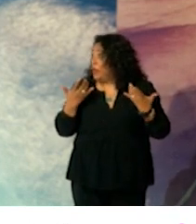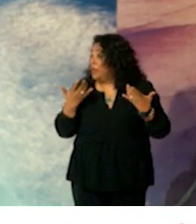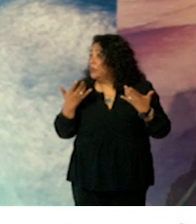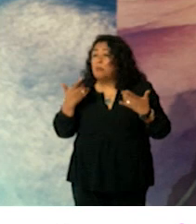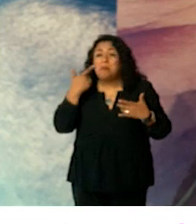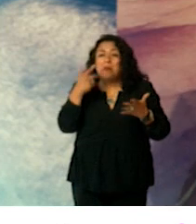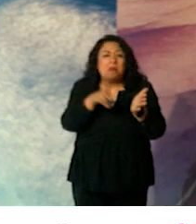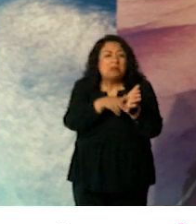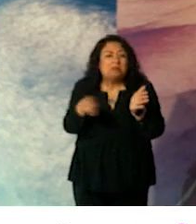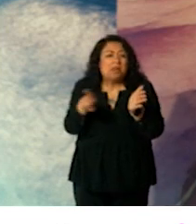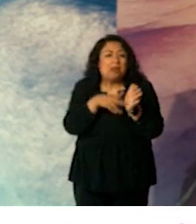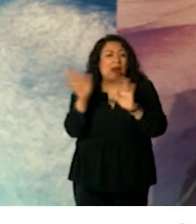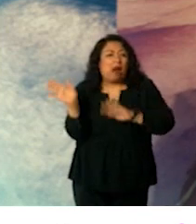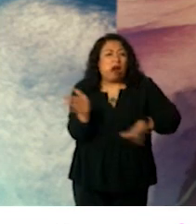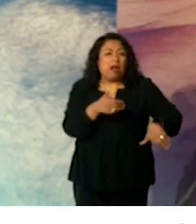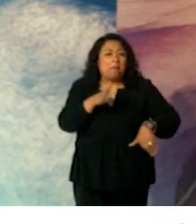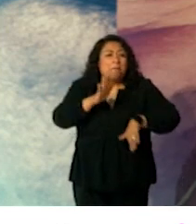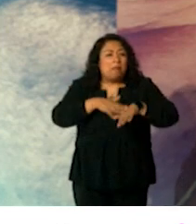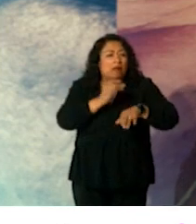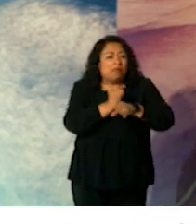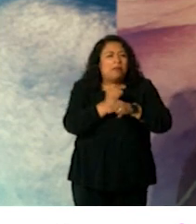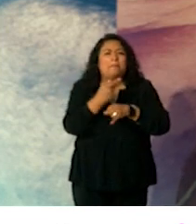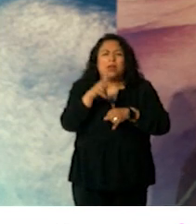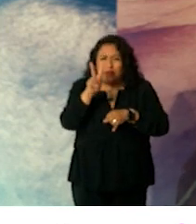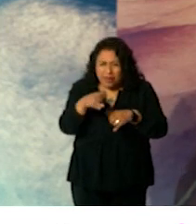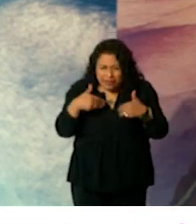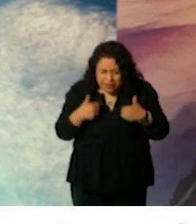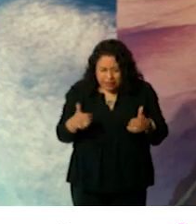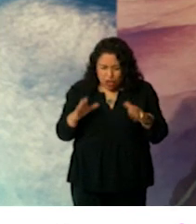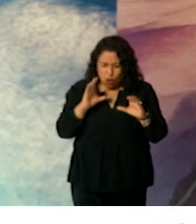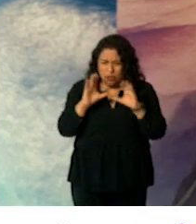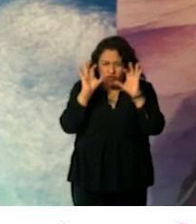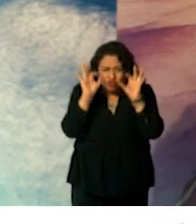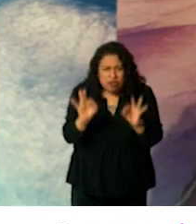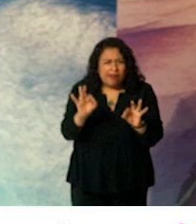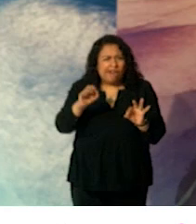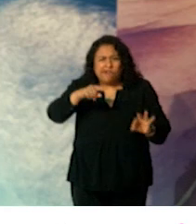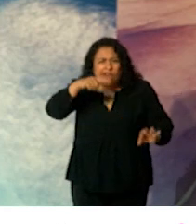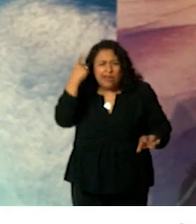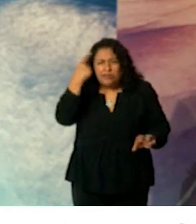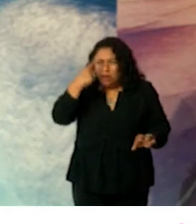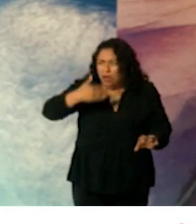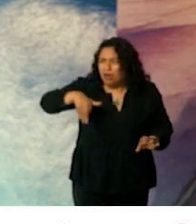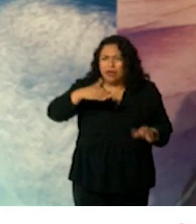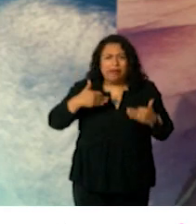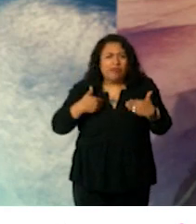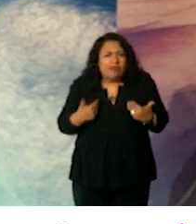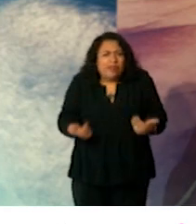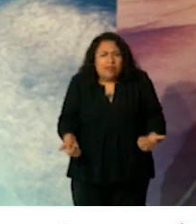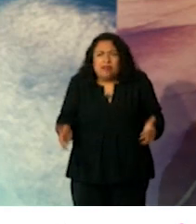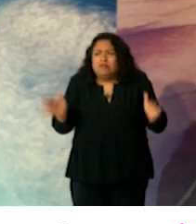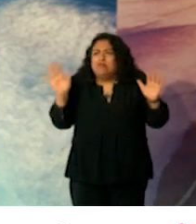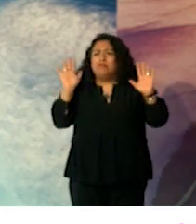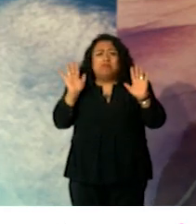vemos los periódicos, pero realmente es cómo interpretas la comunicación para que sea asertiva y que sea simple, para que le podamos entender. Porque al final de cuentas,